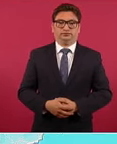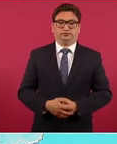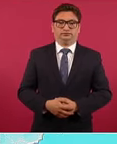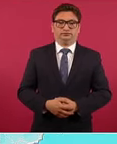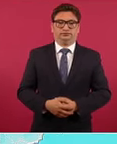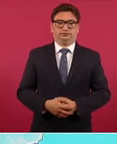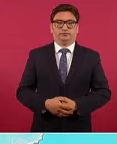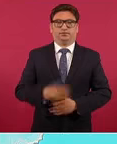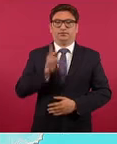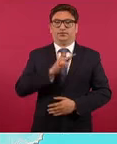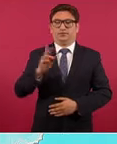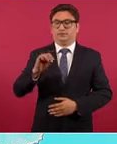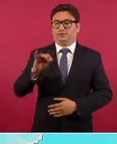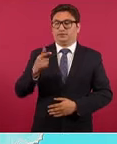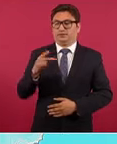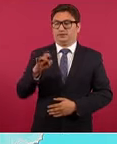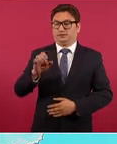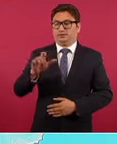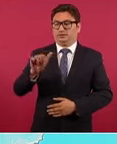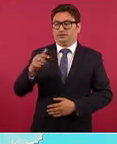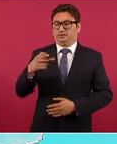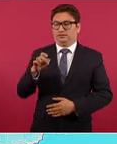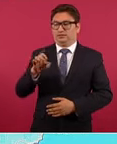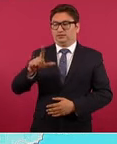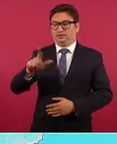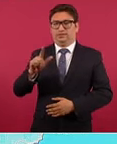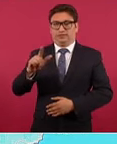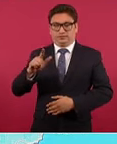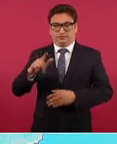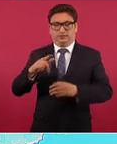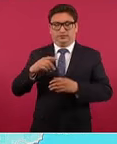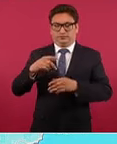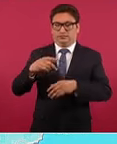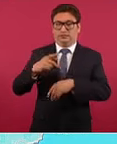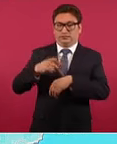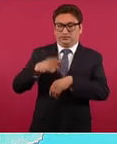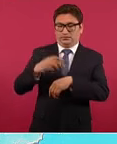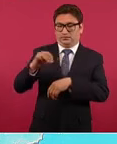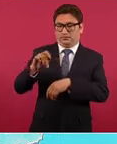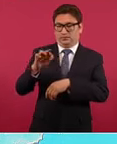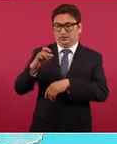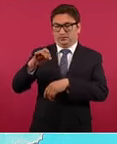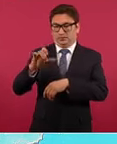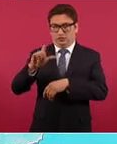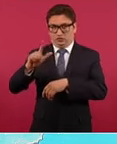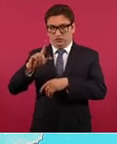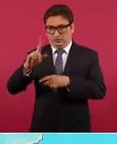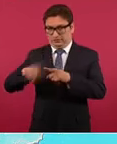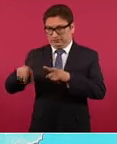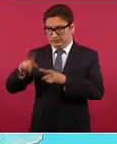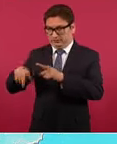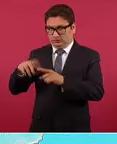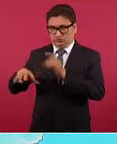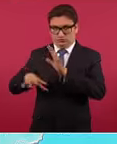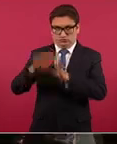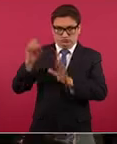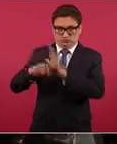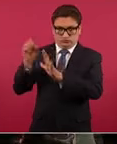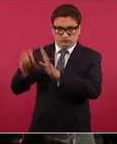miguelangel se acaba el mármol la toscana